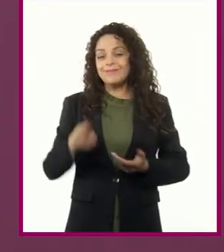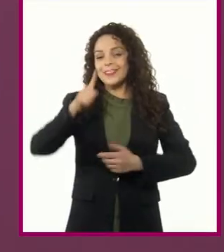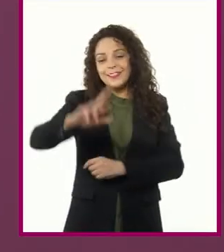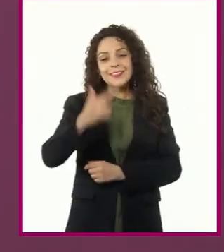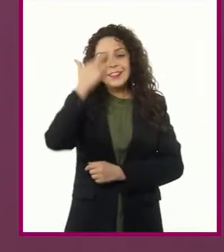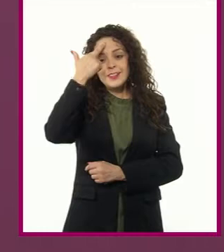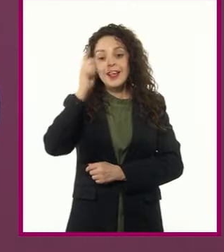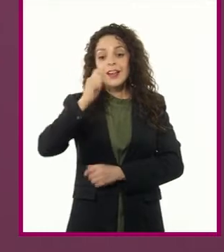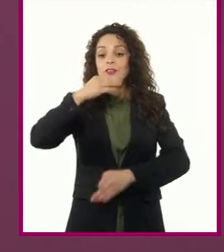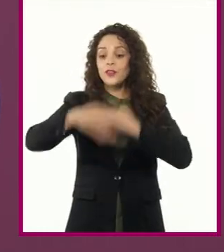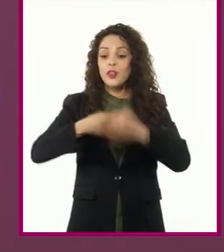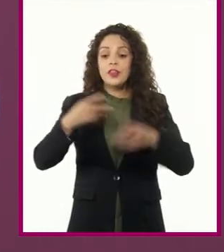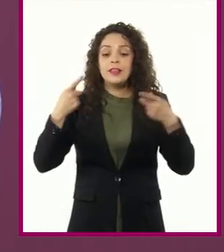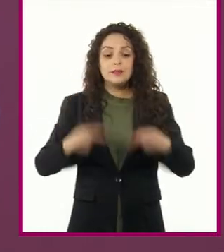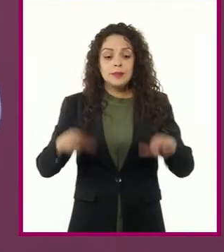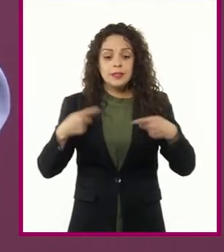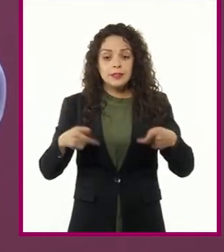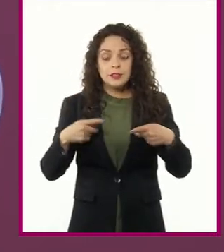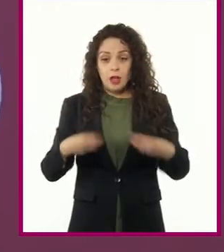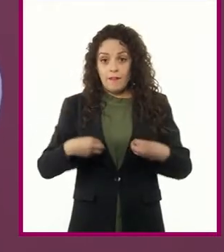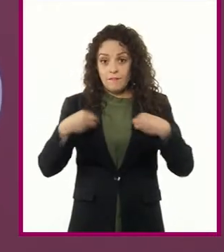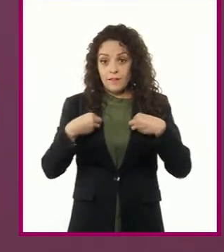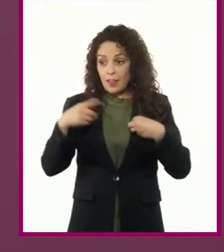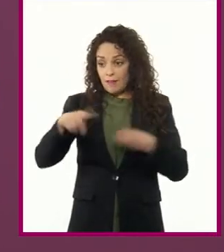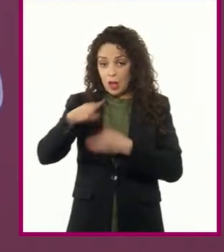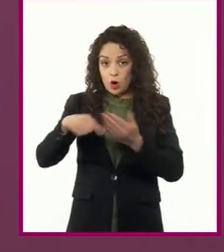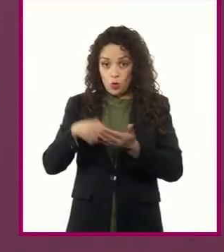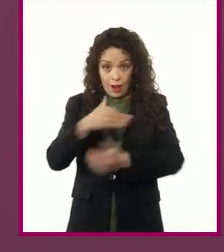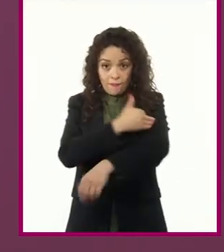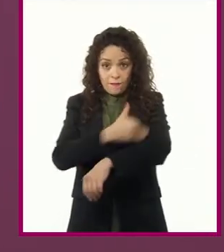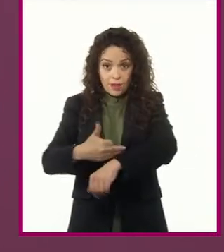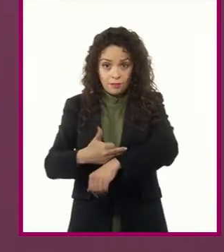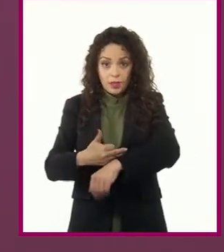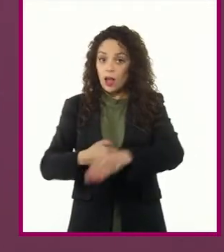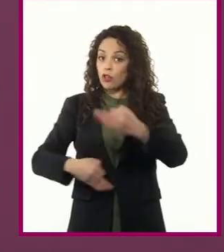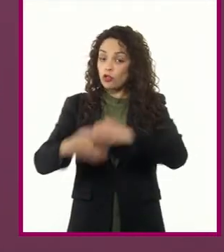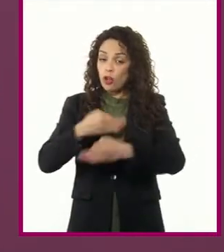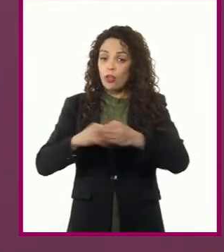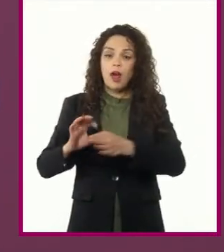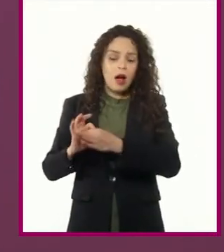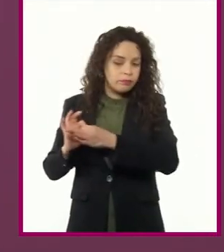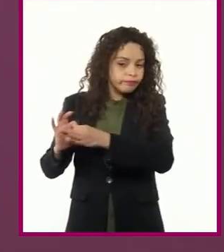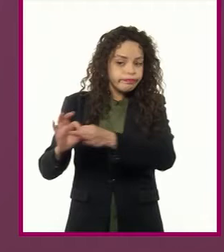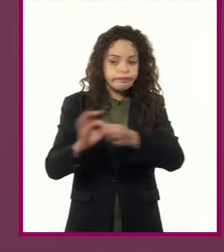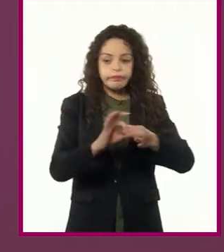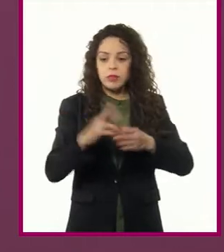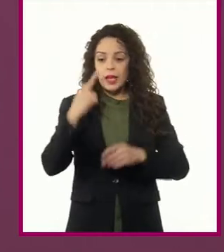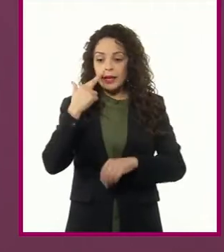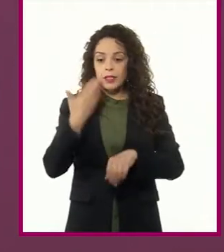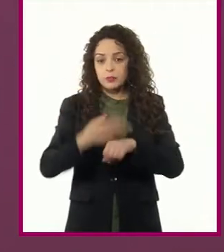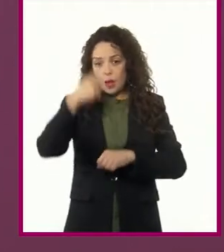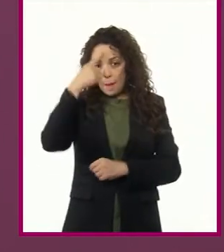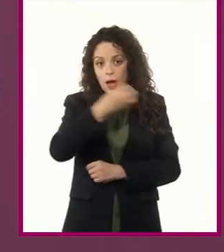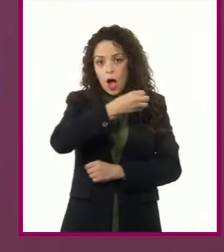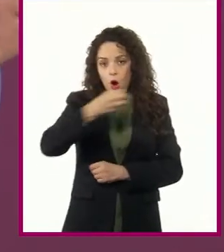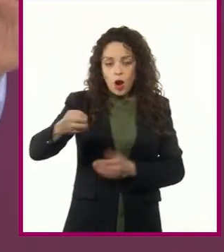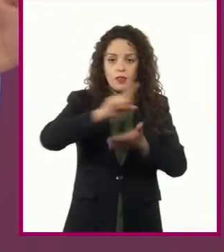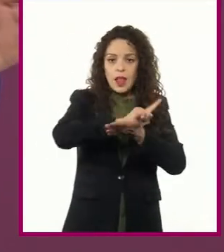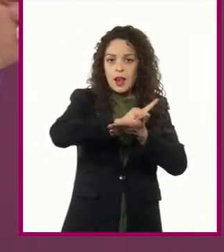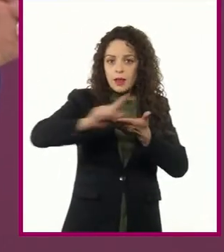que todas las personas que la integran son copartícipes y corresponsables del orden, limpieza